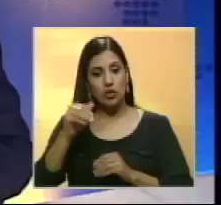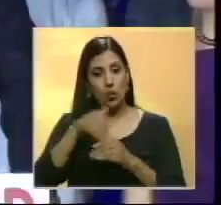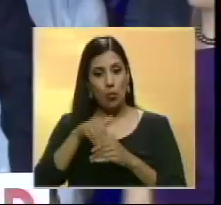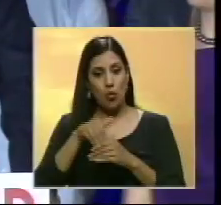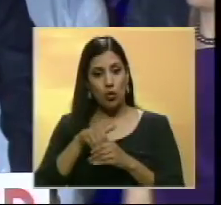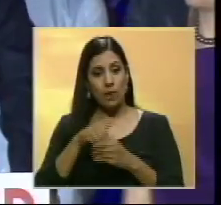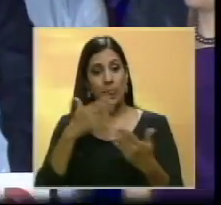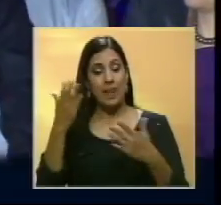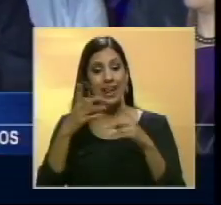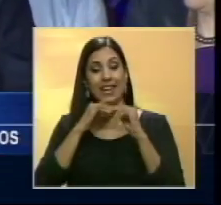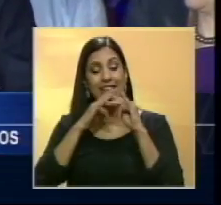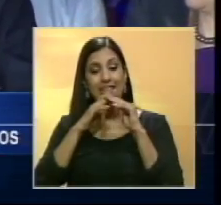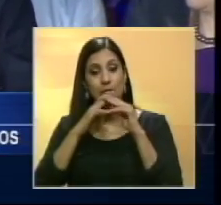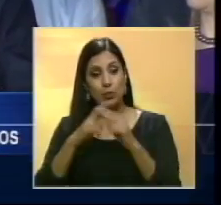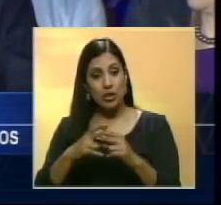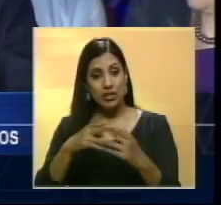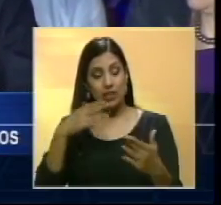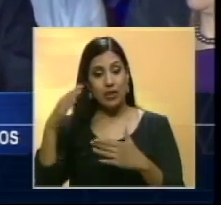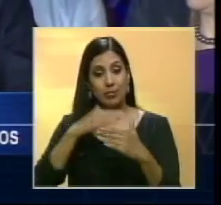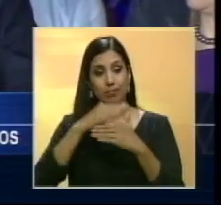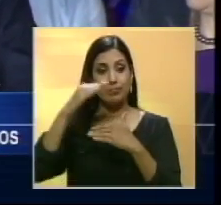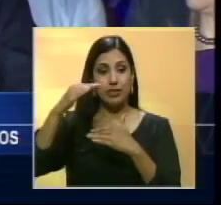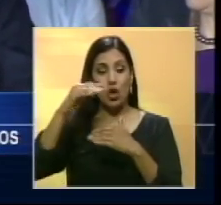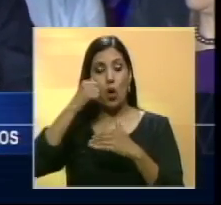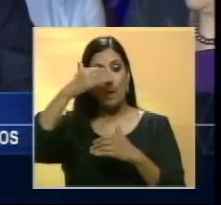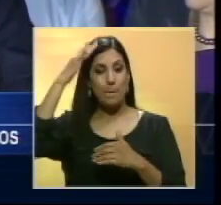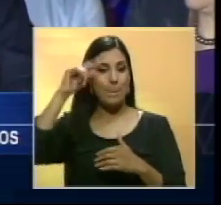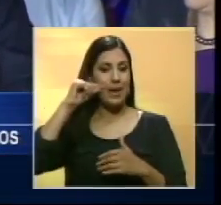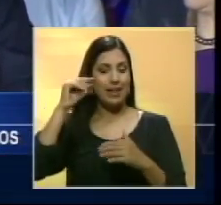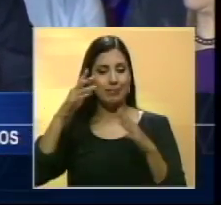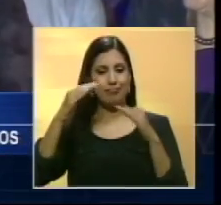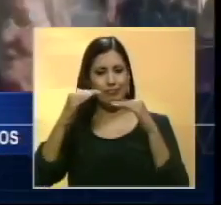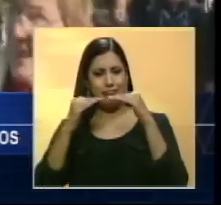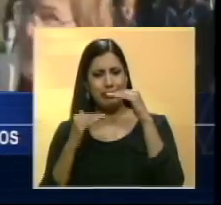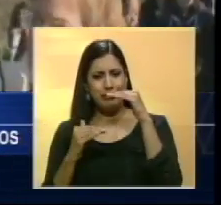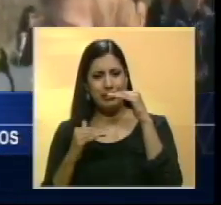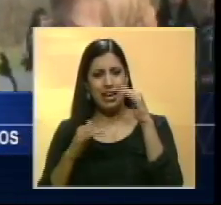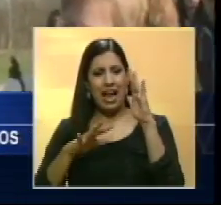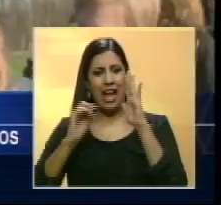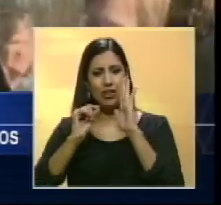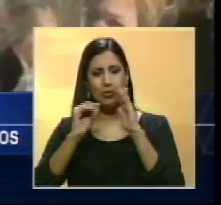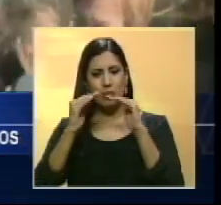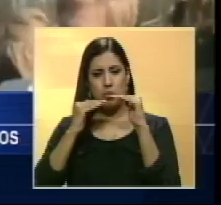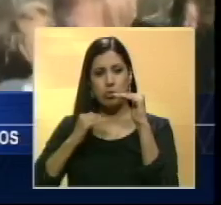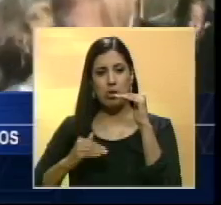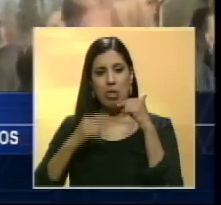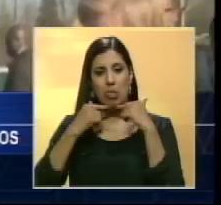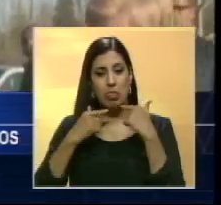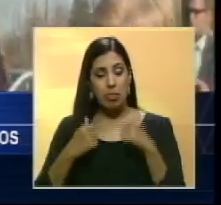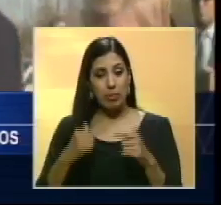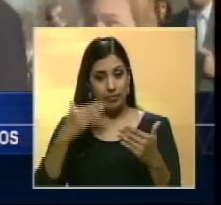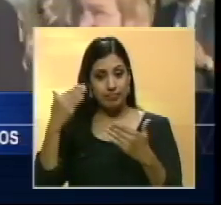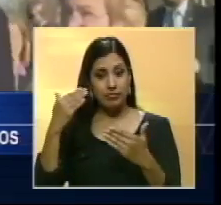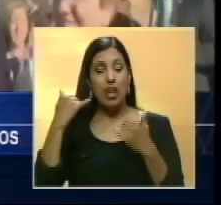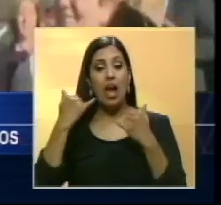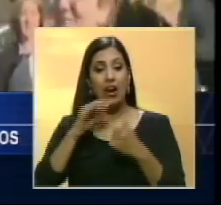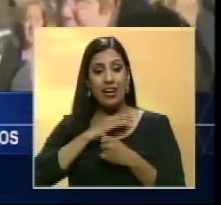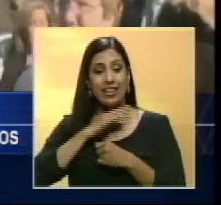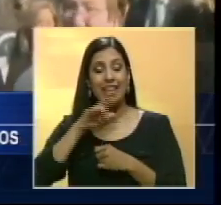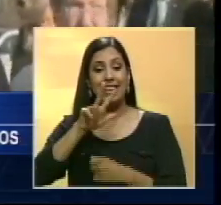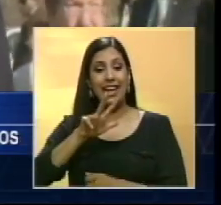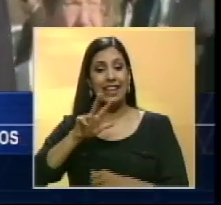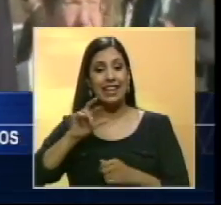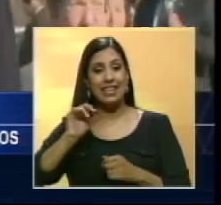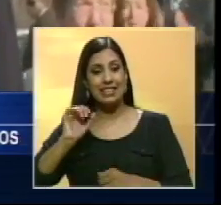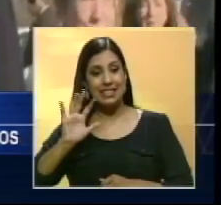votos. Con este resultado, Cruz superó a Donald Trump, quien quedó casi 14 puntos por debajo del senador republicano al obtener un